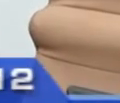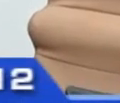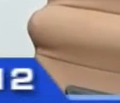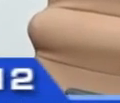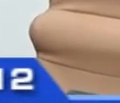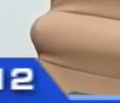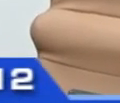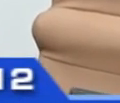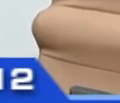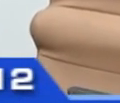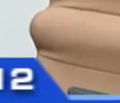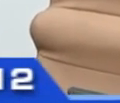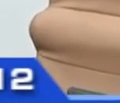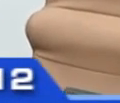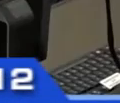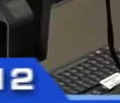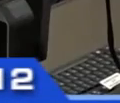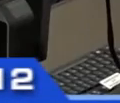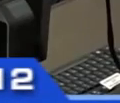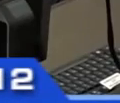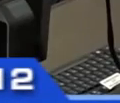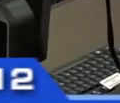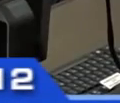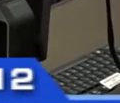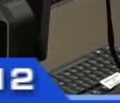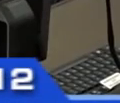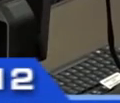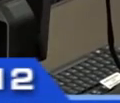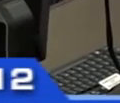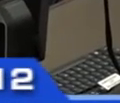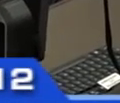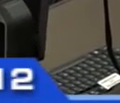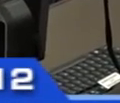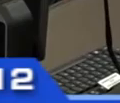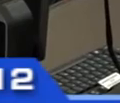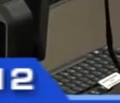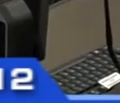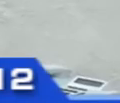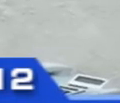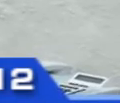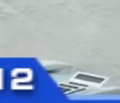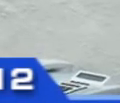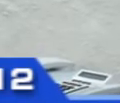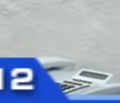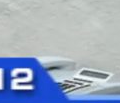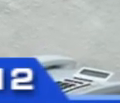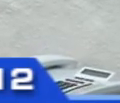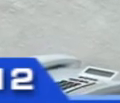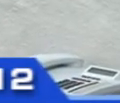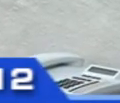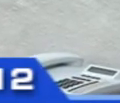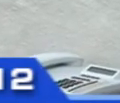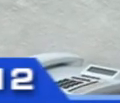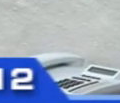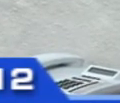La supuesta Ley de Derechos del Pueblo aprobada por el oficialismo en la Asamblea Nacional es inconstitucional por contravenir con la misma Carta